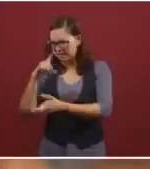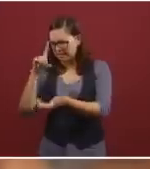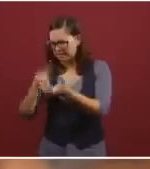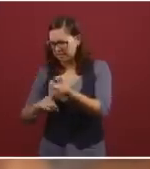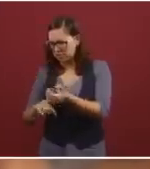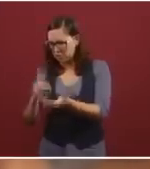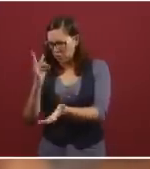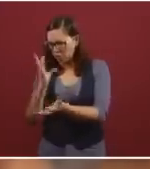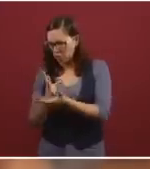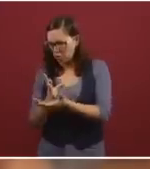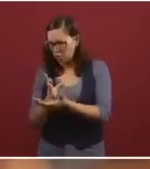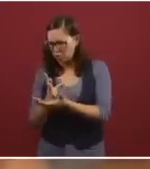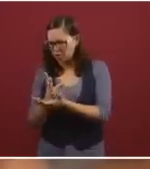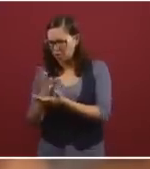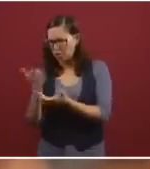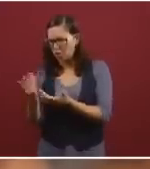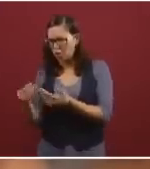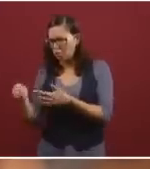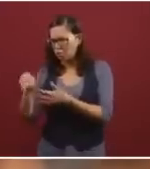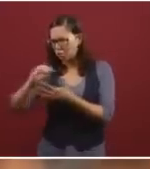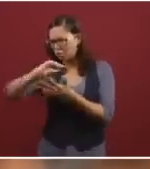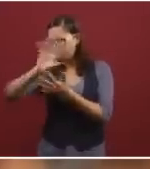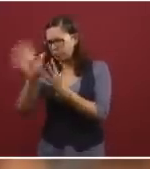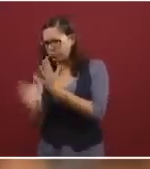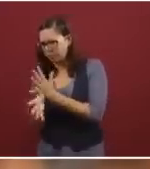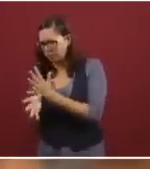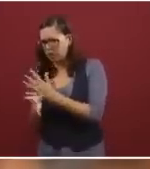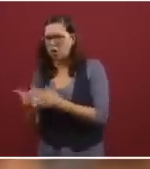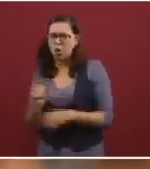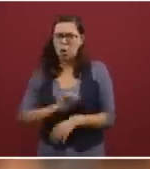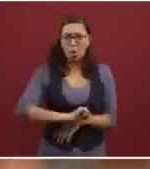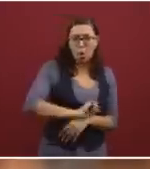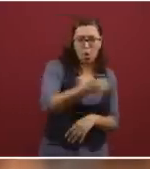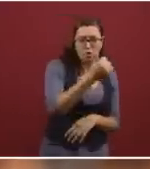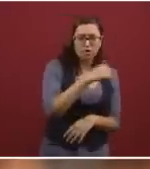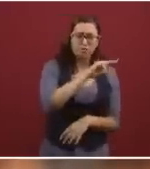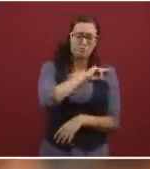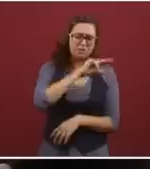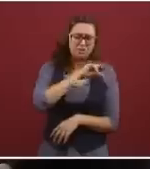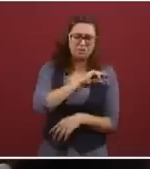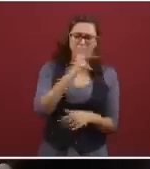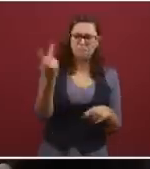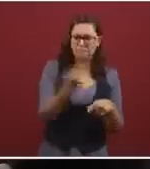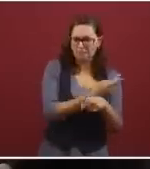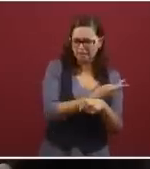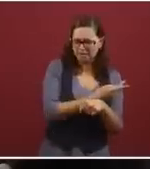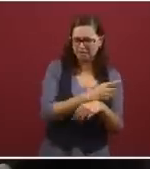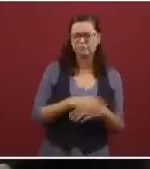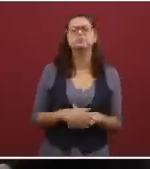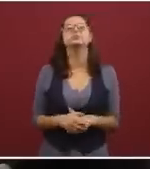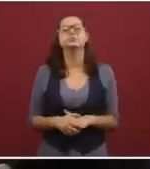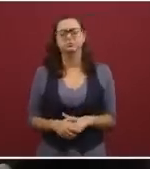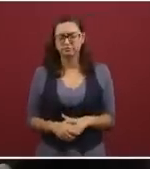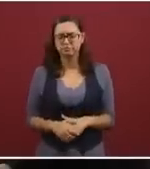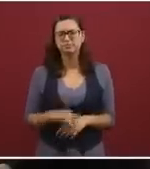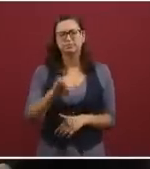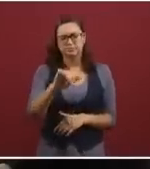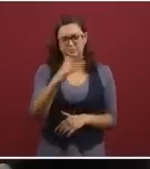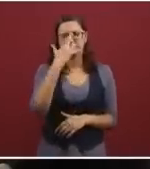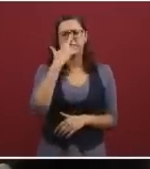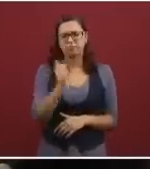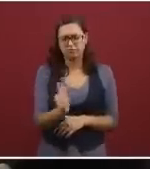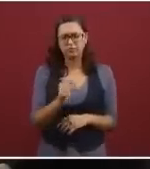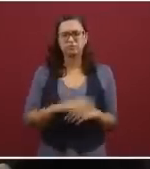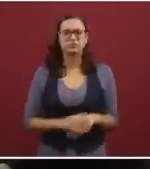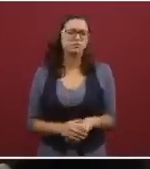las compañías privadas que tenía Petróleos Mexicanos en las otras subsidiarias. Sí, es correcto. Cada empresa